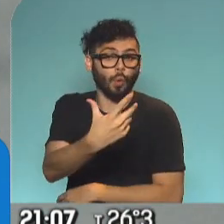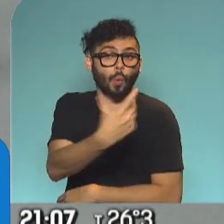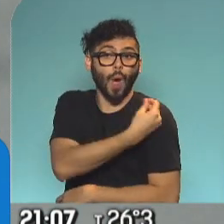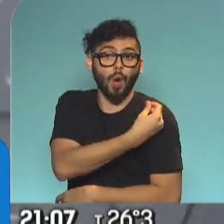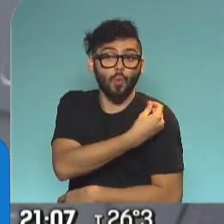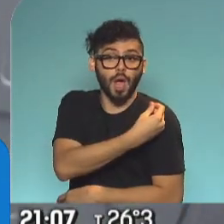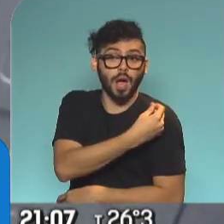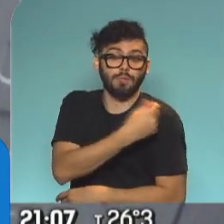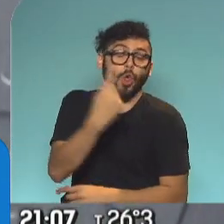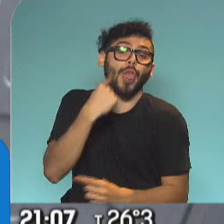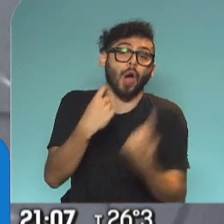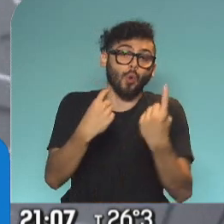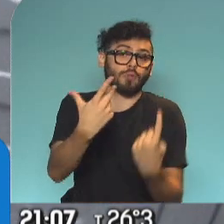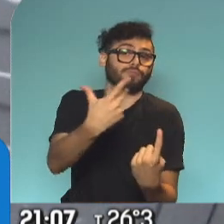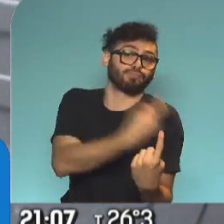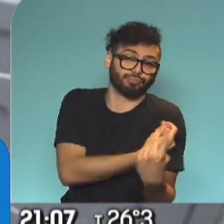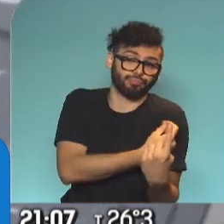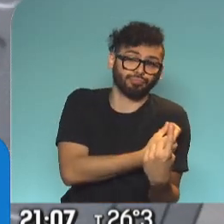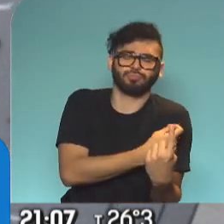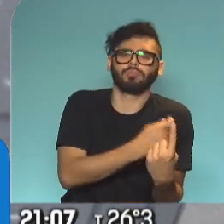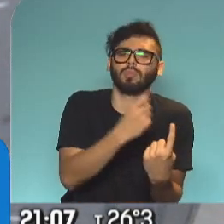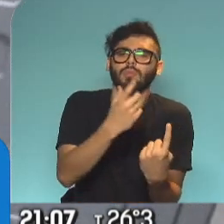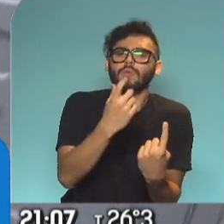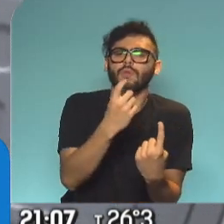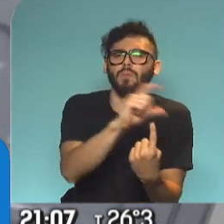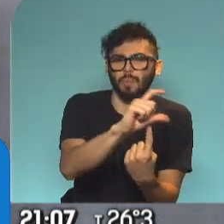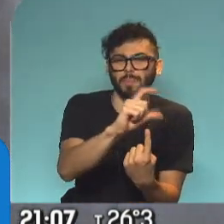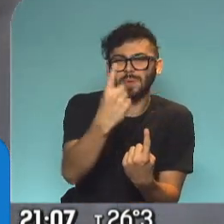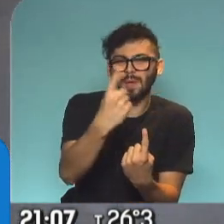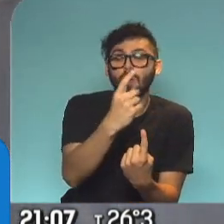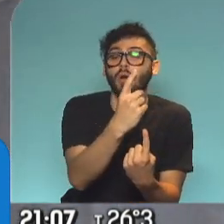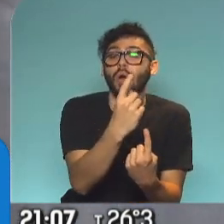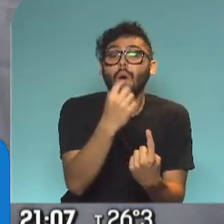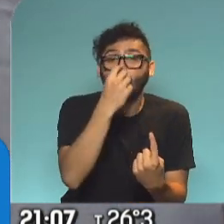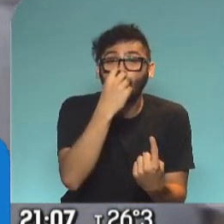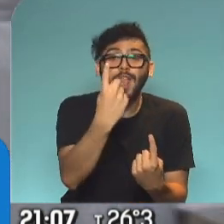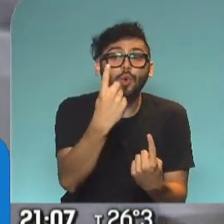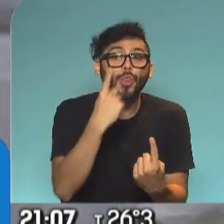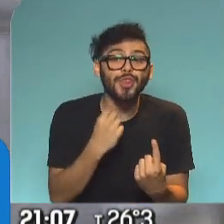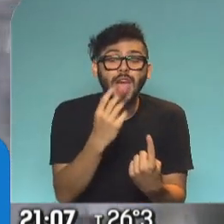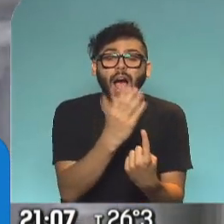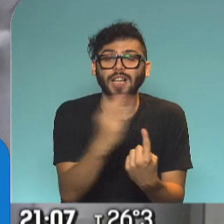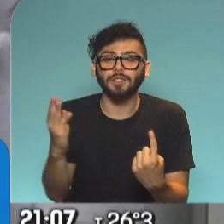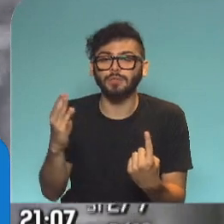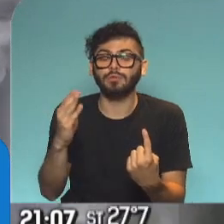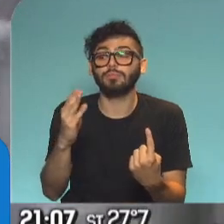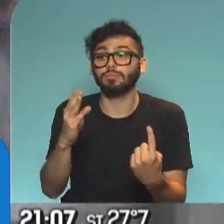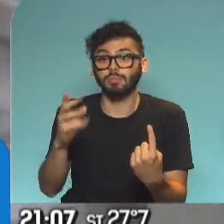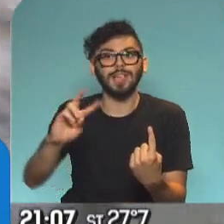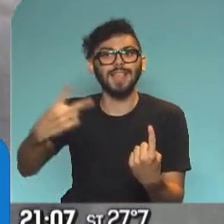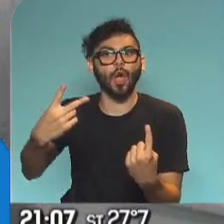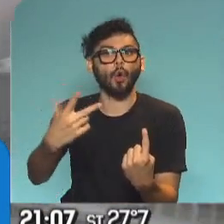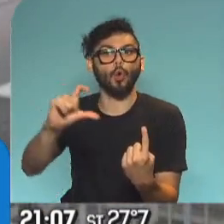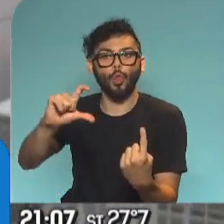cero, digamos, y otra 21 días después. ¿Sí? O 28 días después. Eso quiere decir que después de los 21 días usted se la